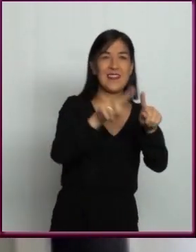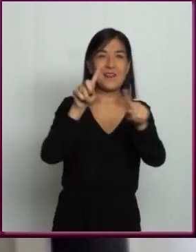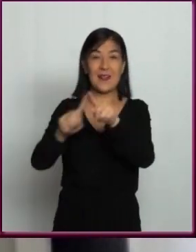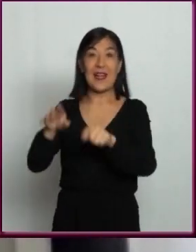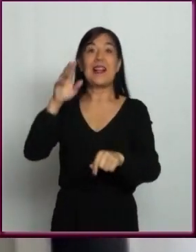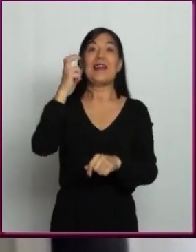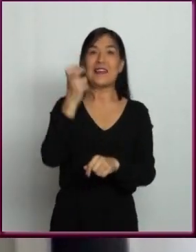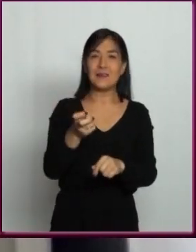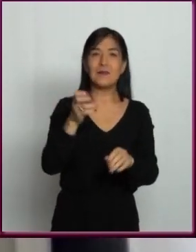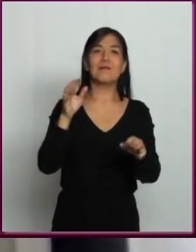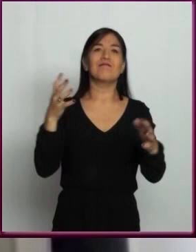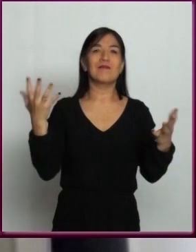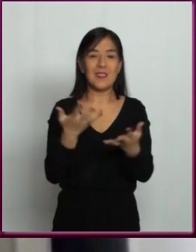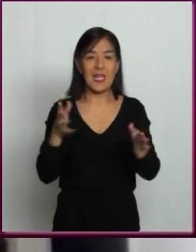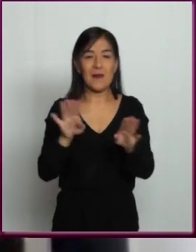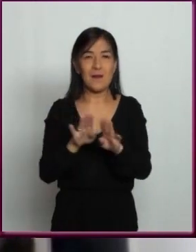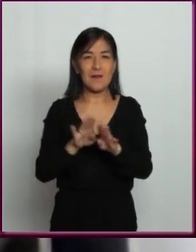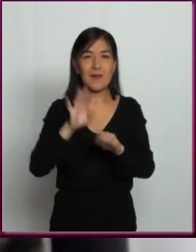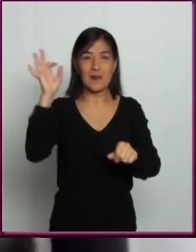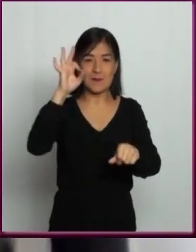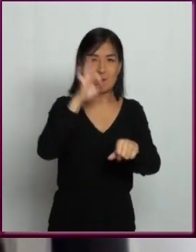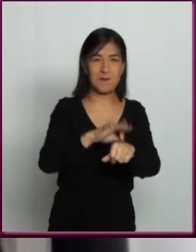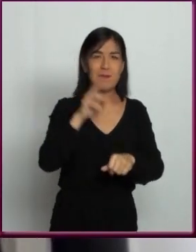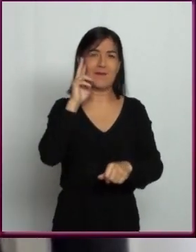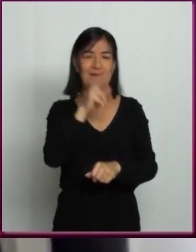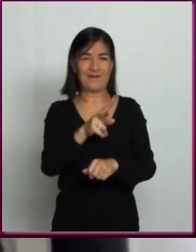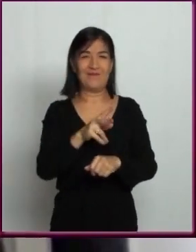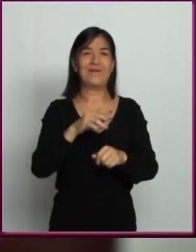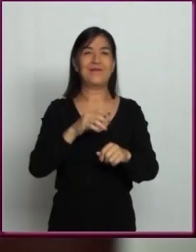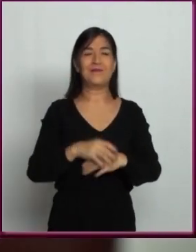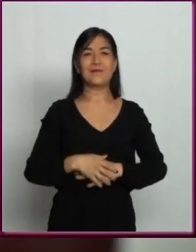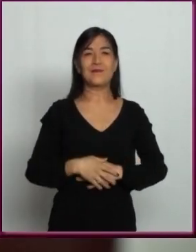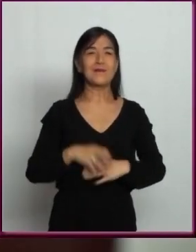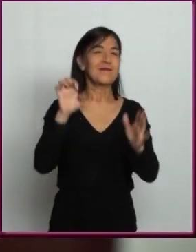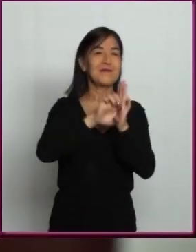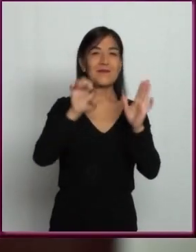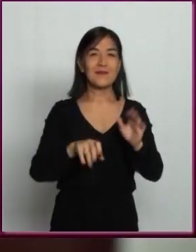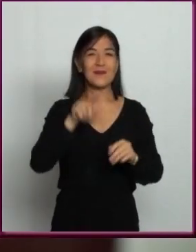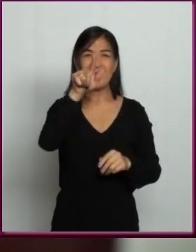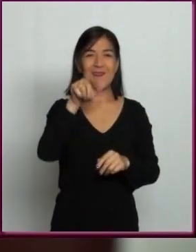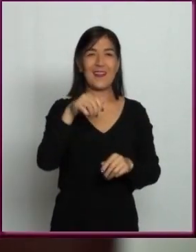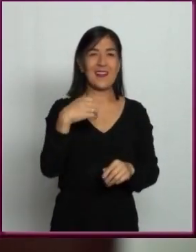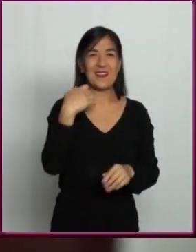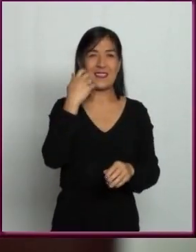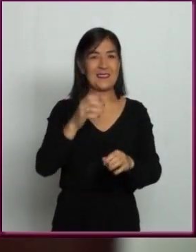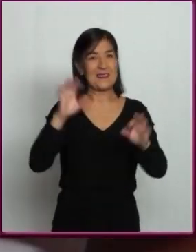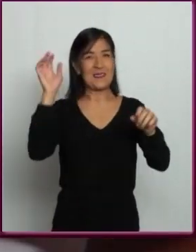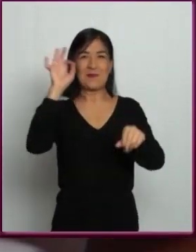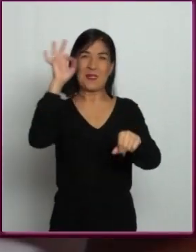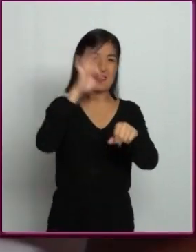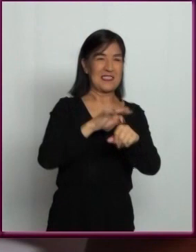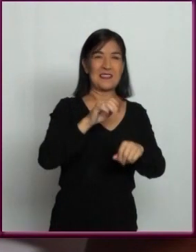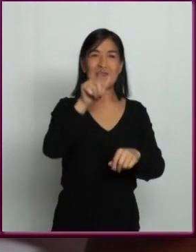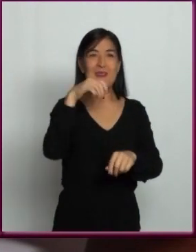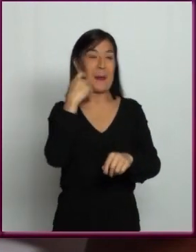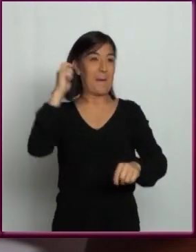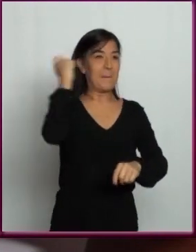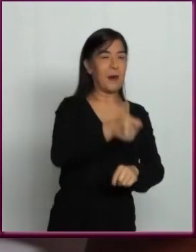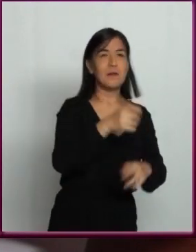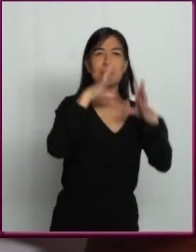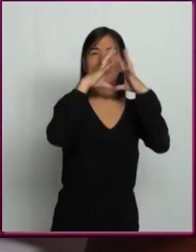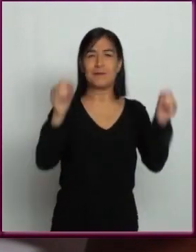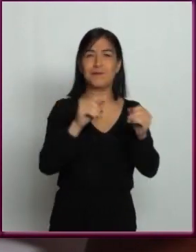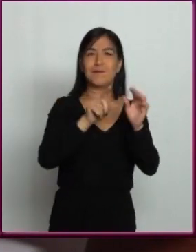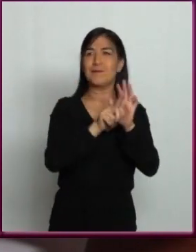Eso hace que los insectos sean, pues hemos visto que por ejemplo, quieres matar una mosca y vuela rapidísimo